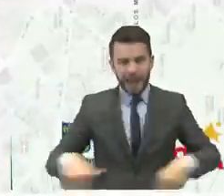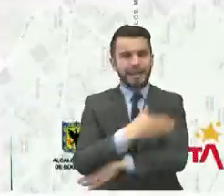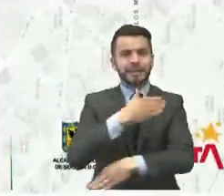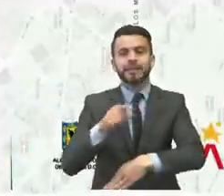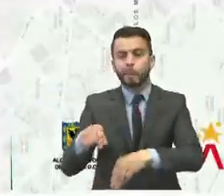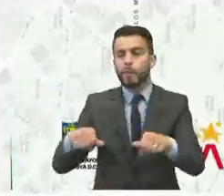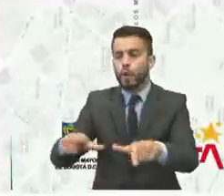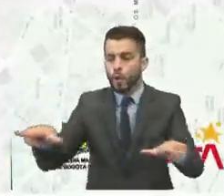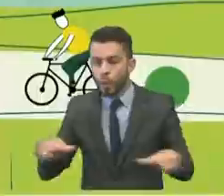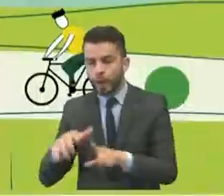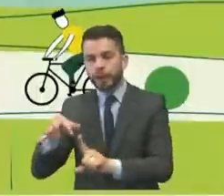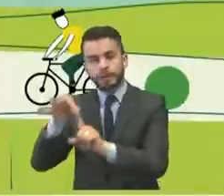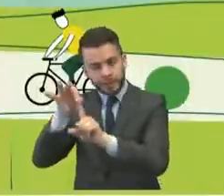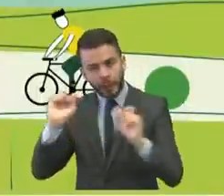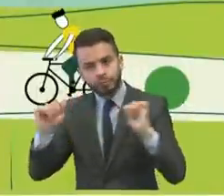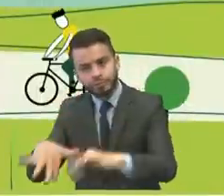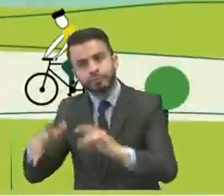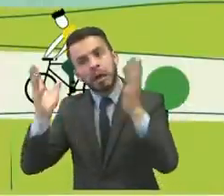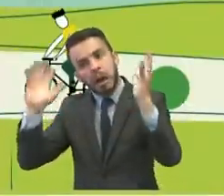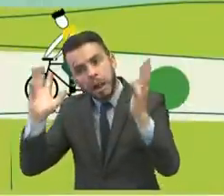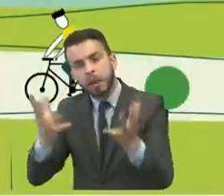alamedas.